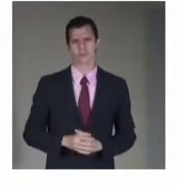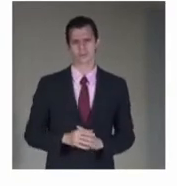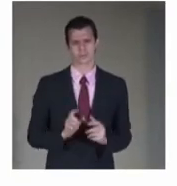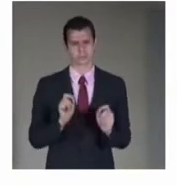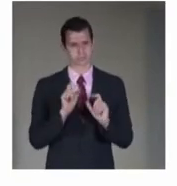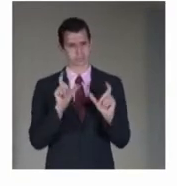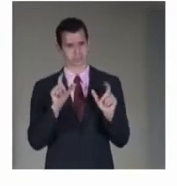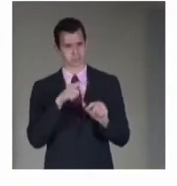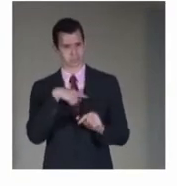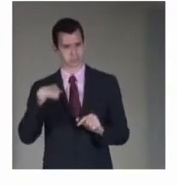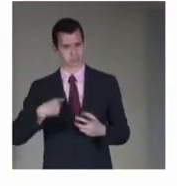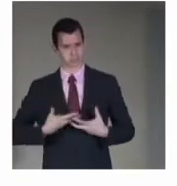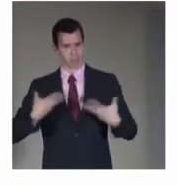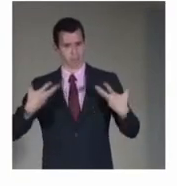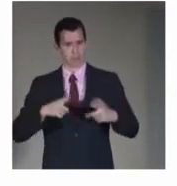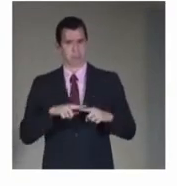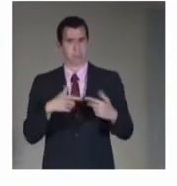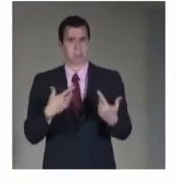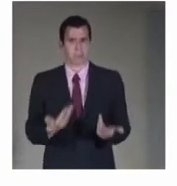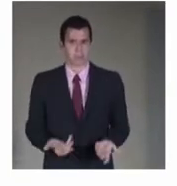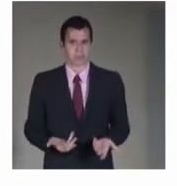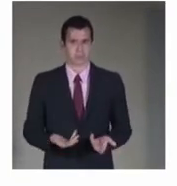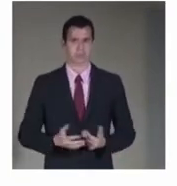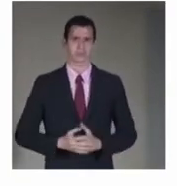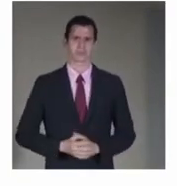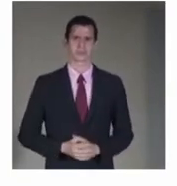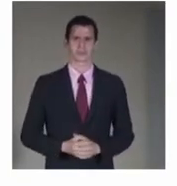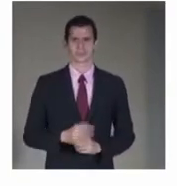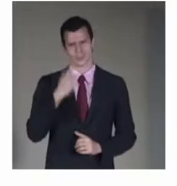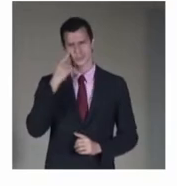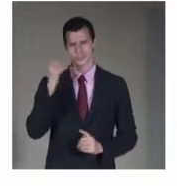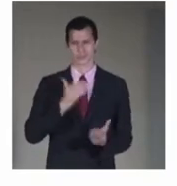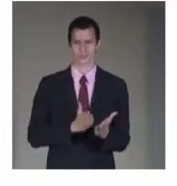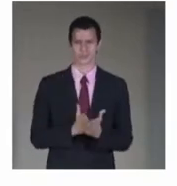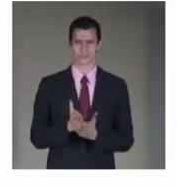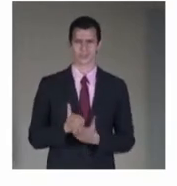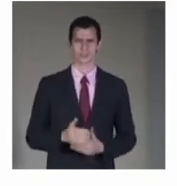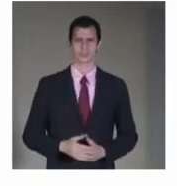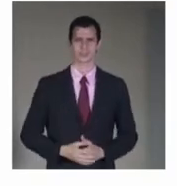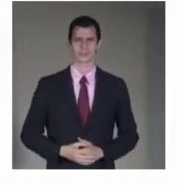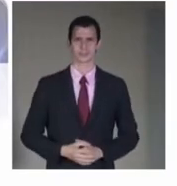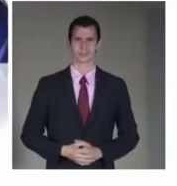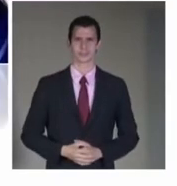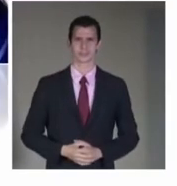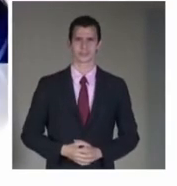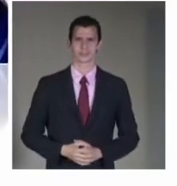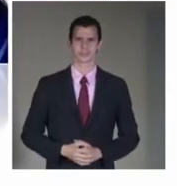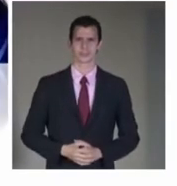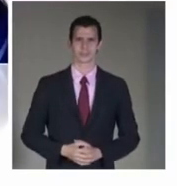prensa china reacciona así bueno sobre todo por esto que les voy a mostrar ahora